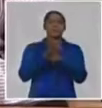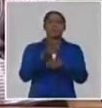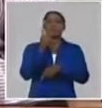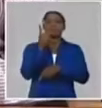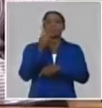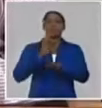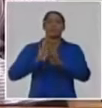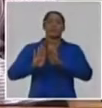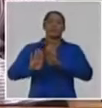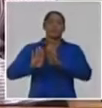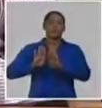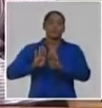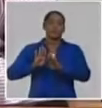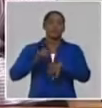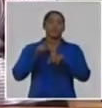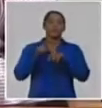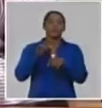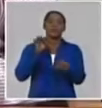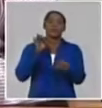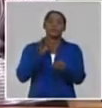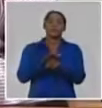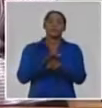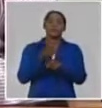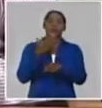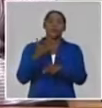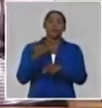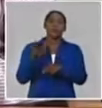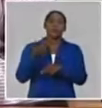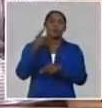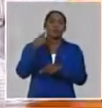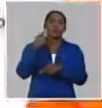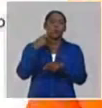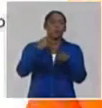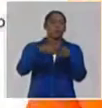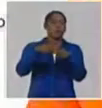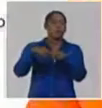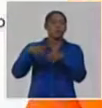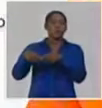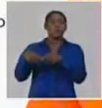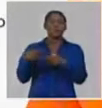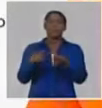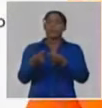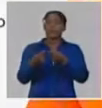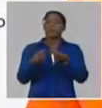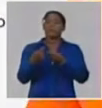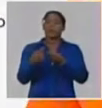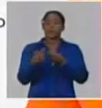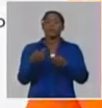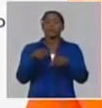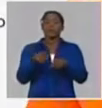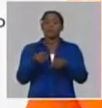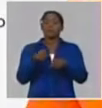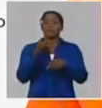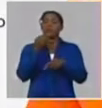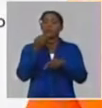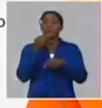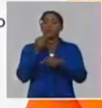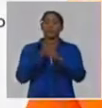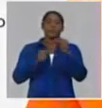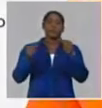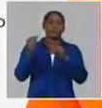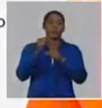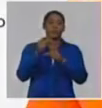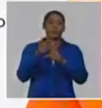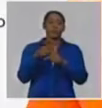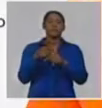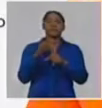tiendas, partiendo de la diversidad de productos y mercancías que se van a comercializar y que podamos representarlas de